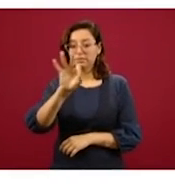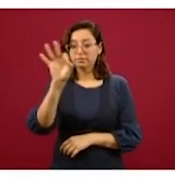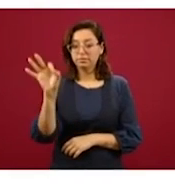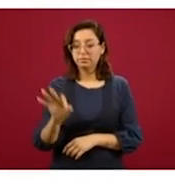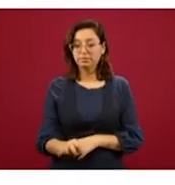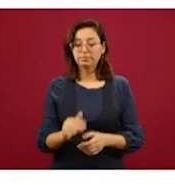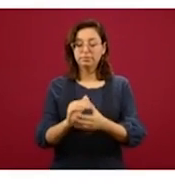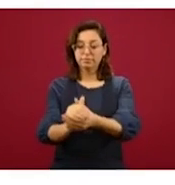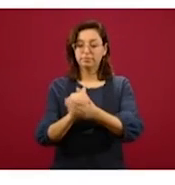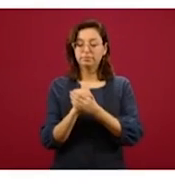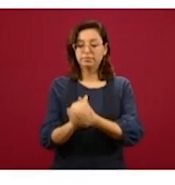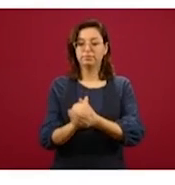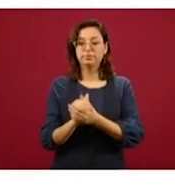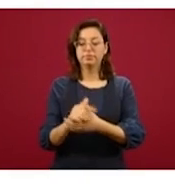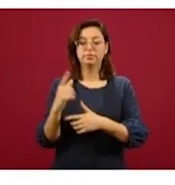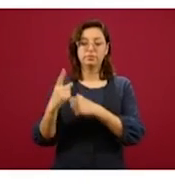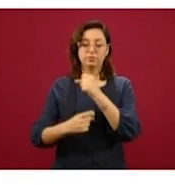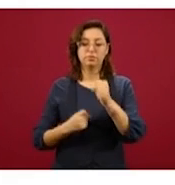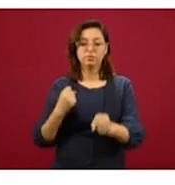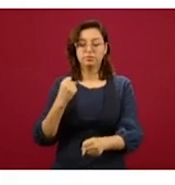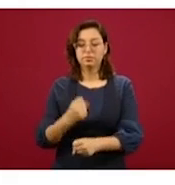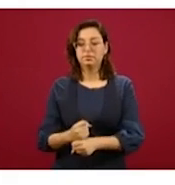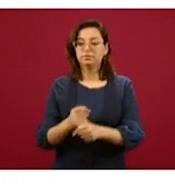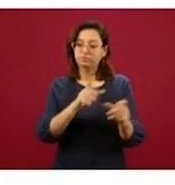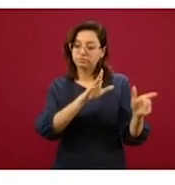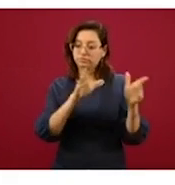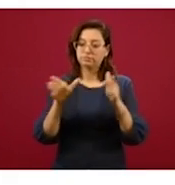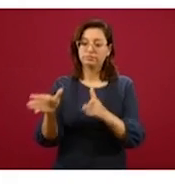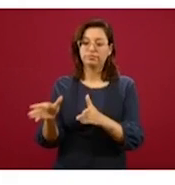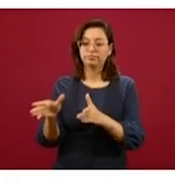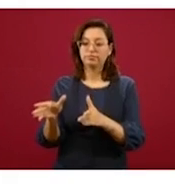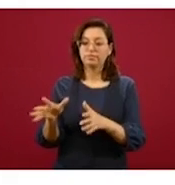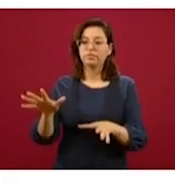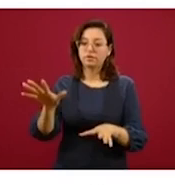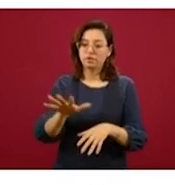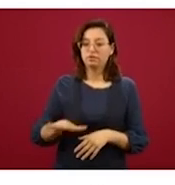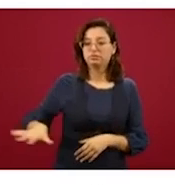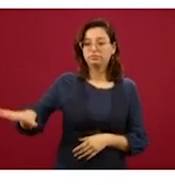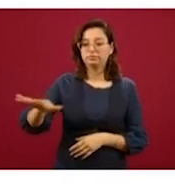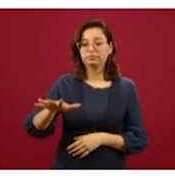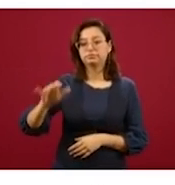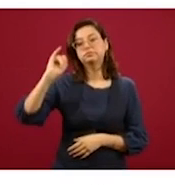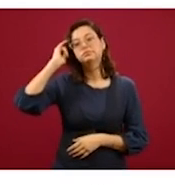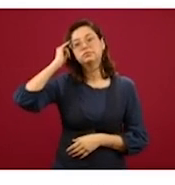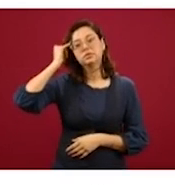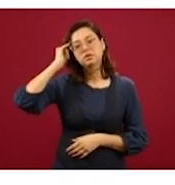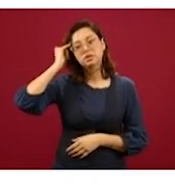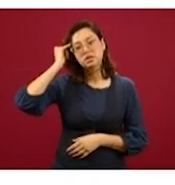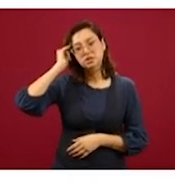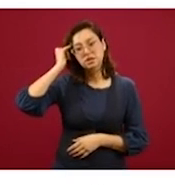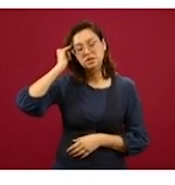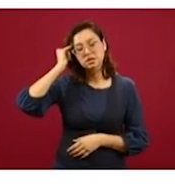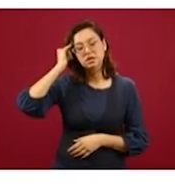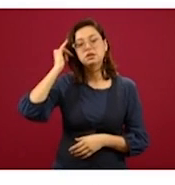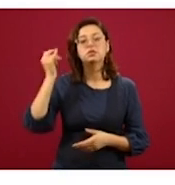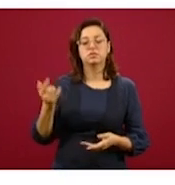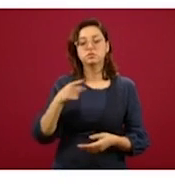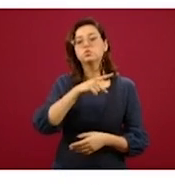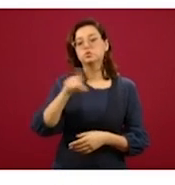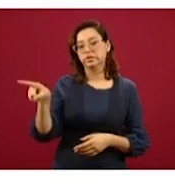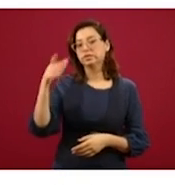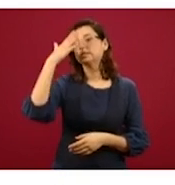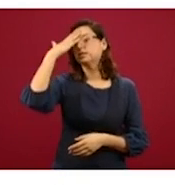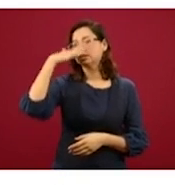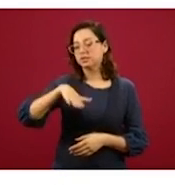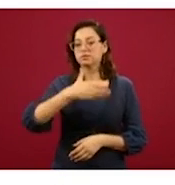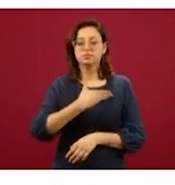las tandas colocadas el año pasado se dirigieron a las zonas con presencia indígena. Como ustedes saben, es otro de los lineamientos que